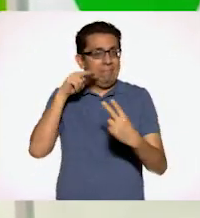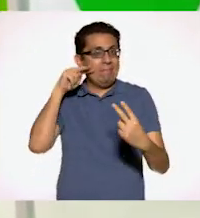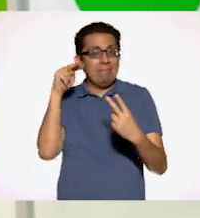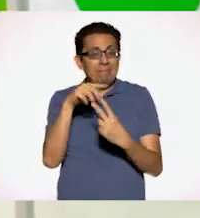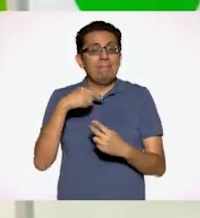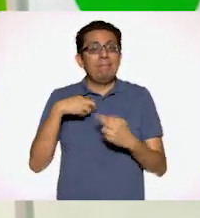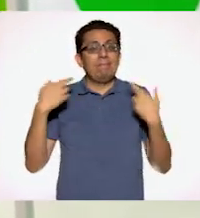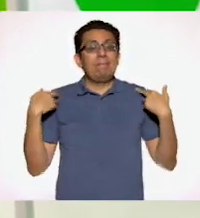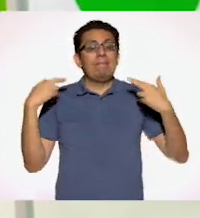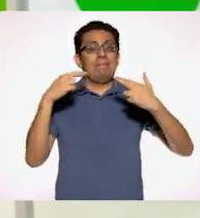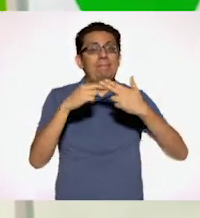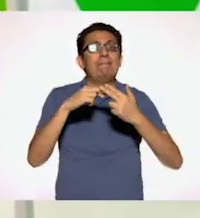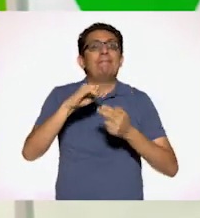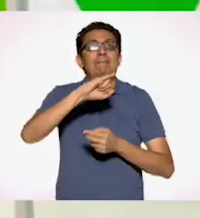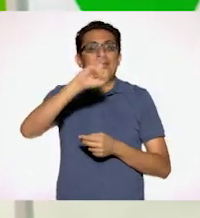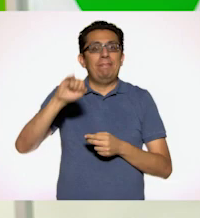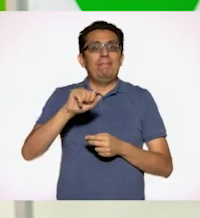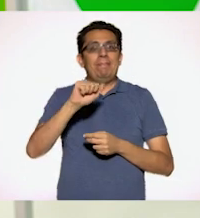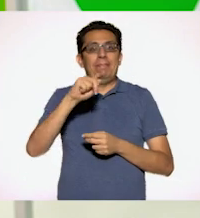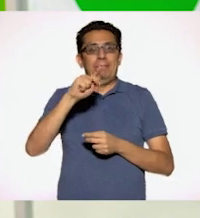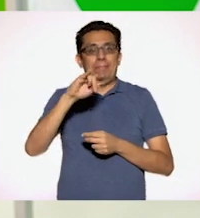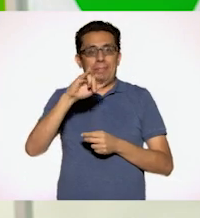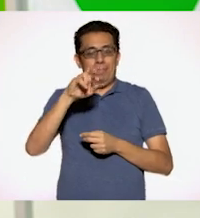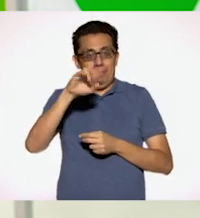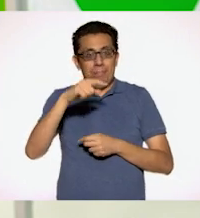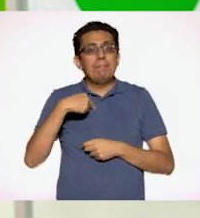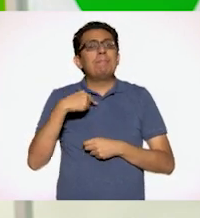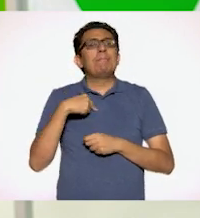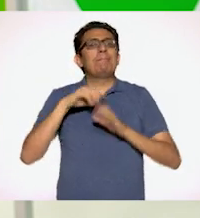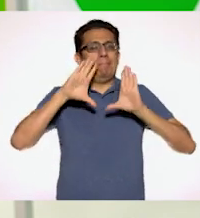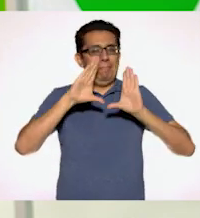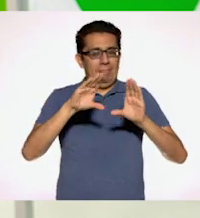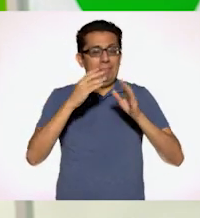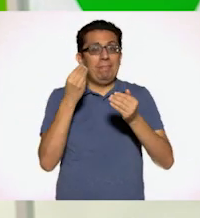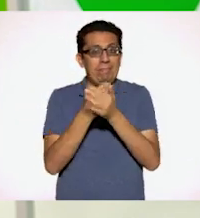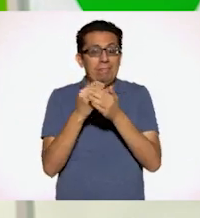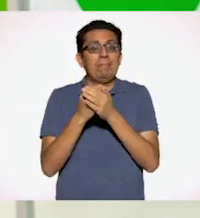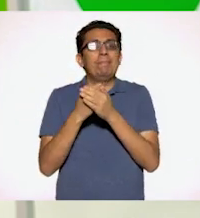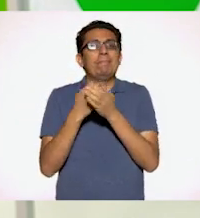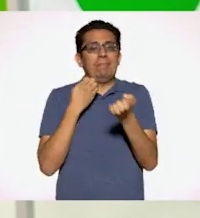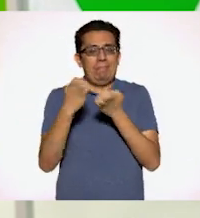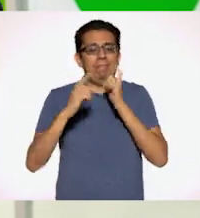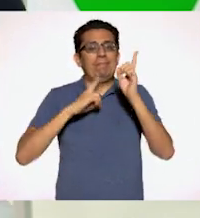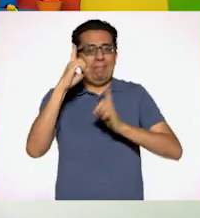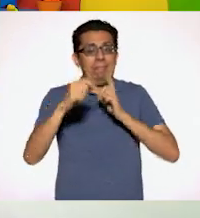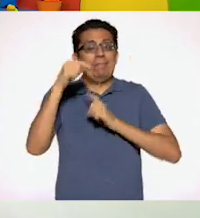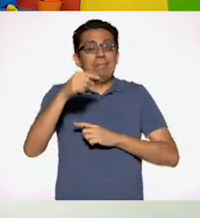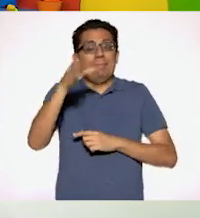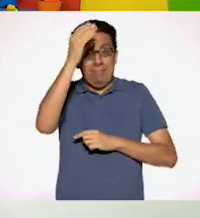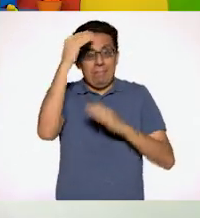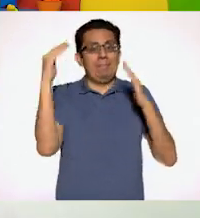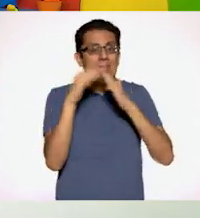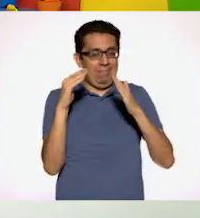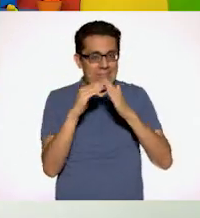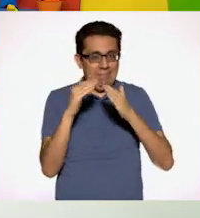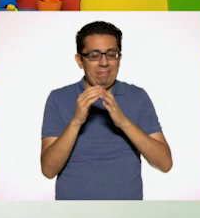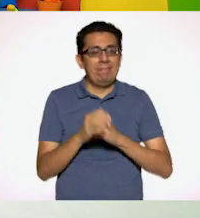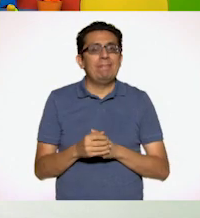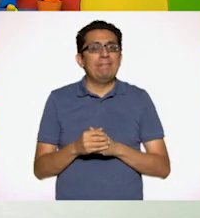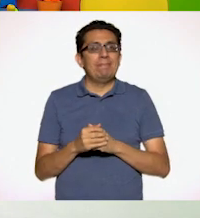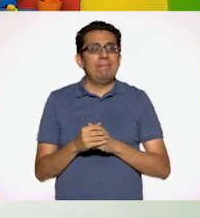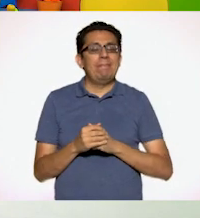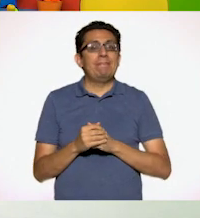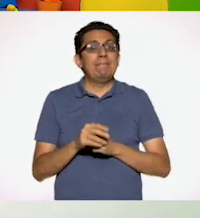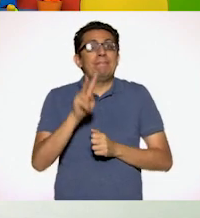Soy la profesora Hapsiri y estaré con ustedes durante las sesiones de educación física en Aprende en Casa. ¡Sí! Es